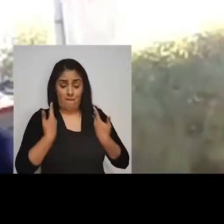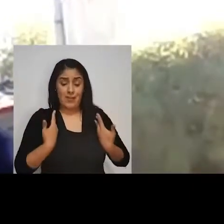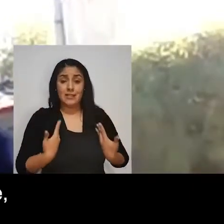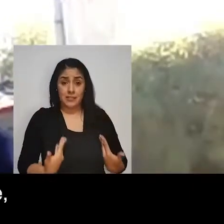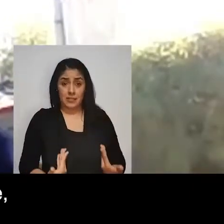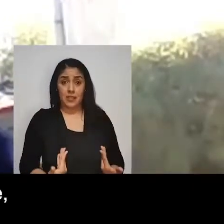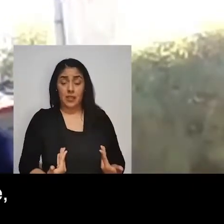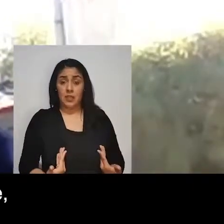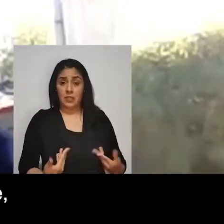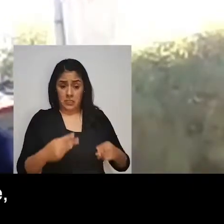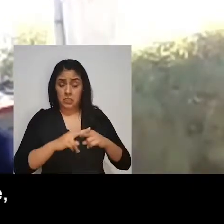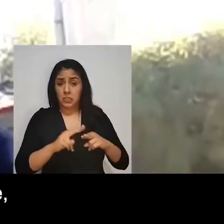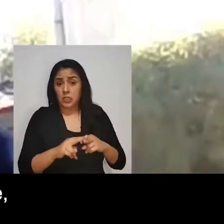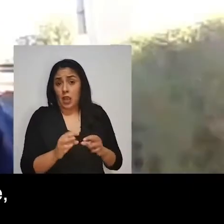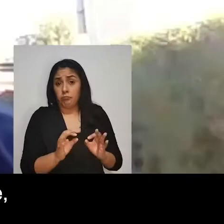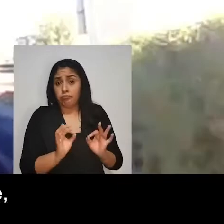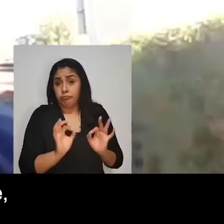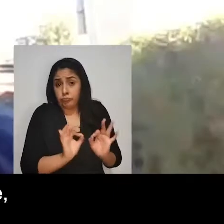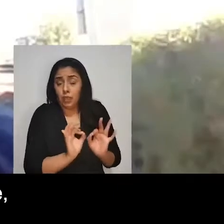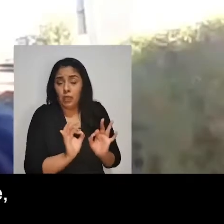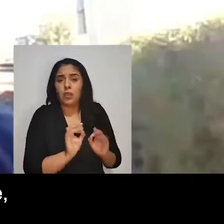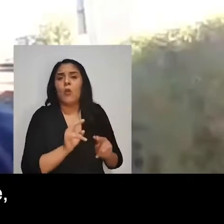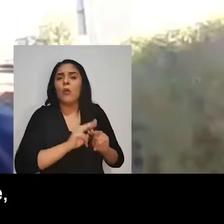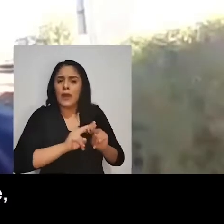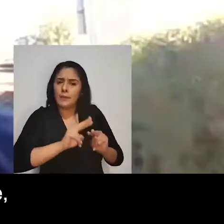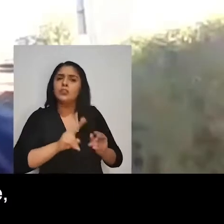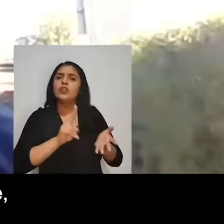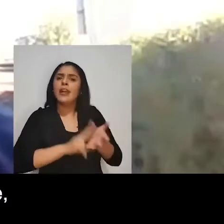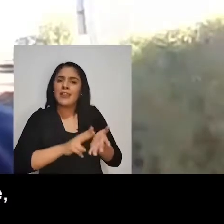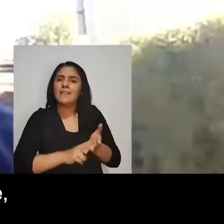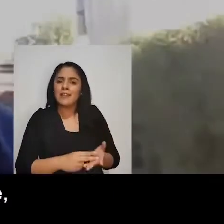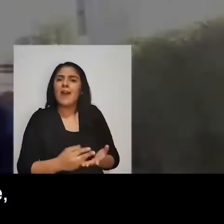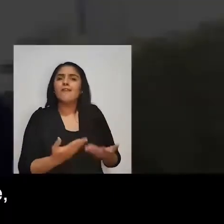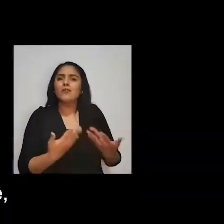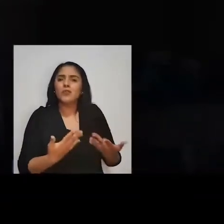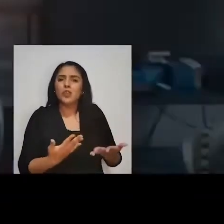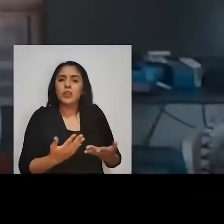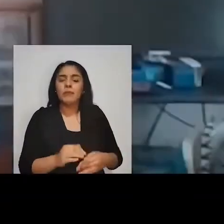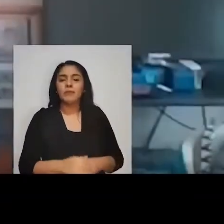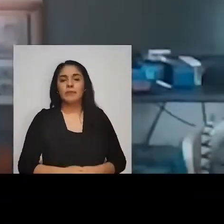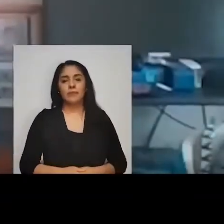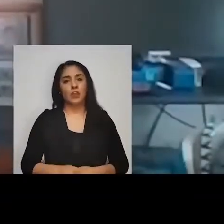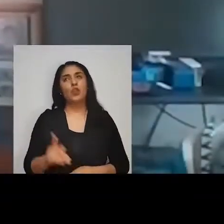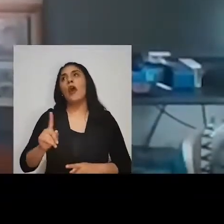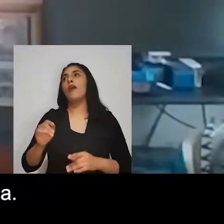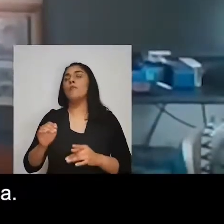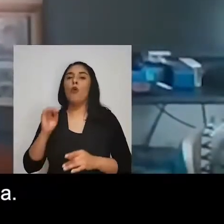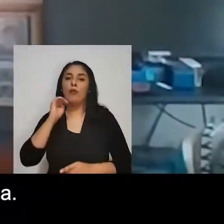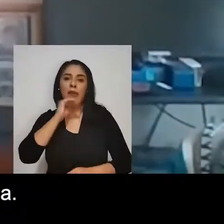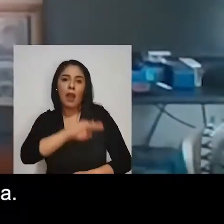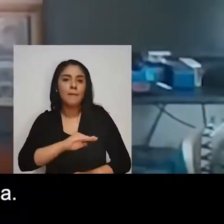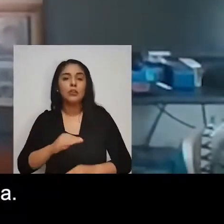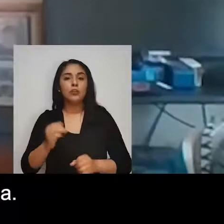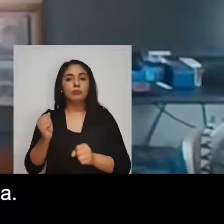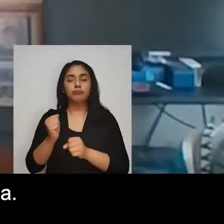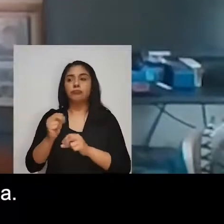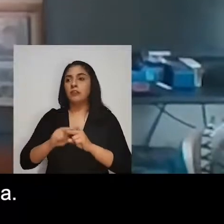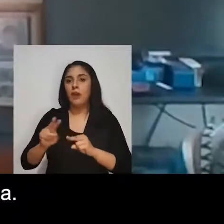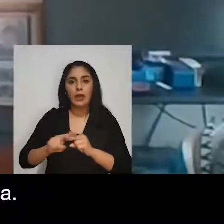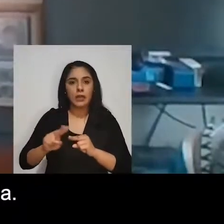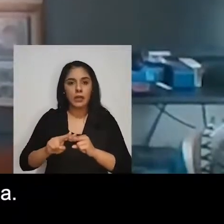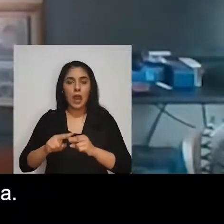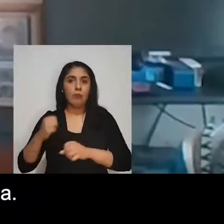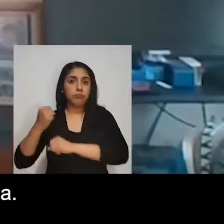física, que sea apta a una reparación que de verdad funcione. Algo que no se va a solucionar de la noche a la mañana en un par de